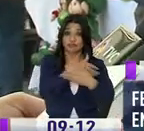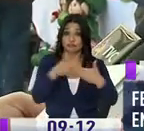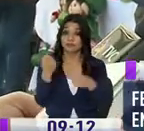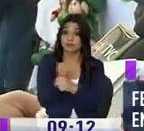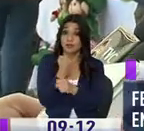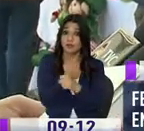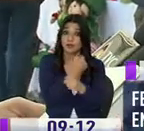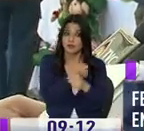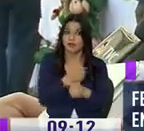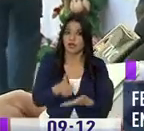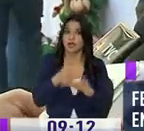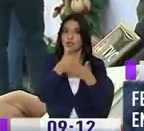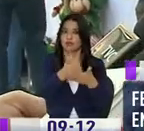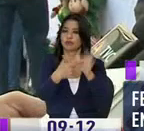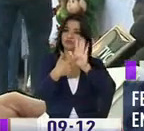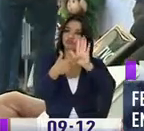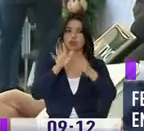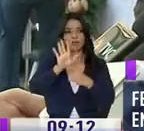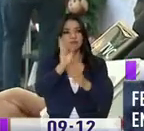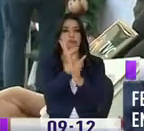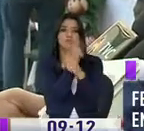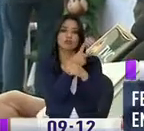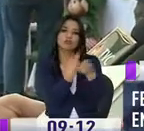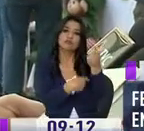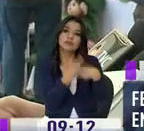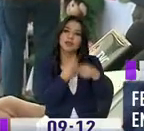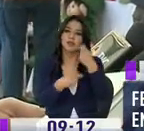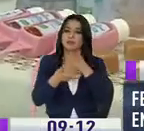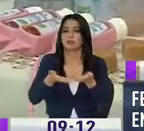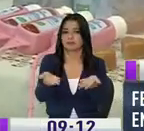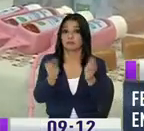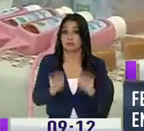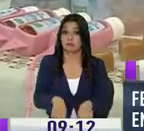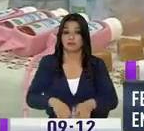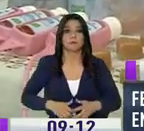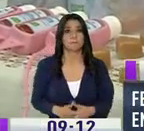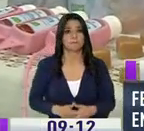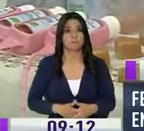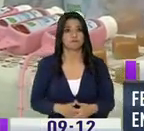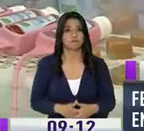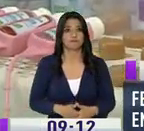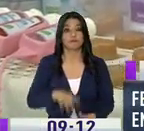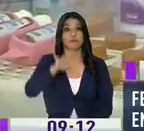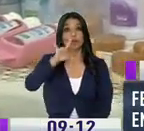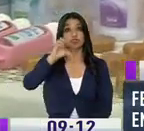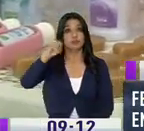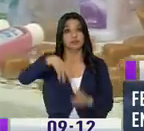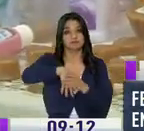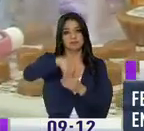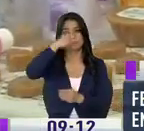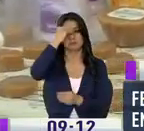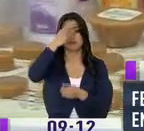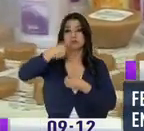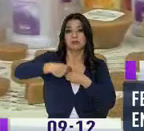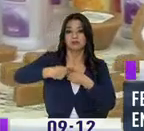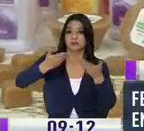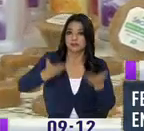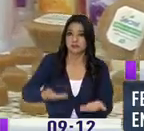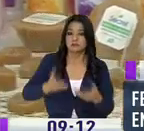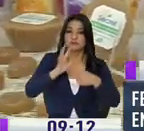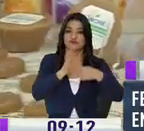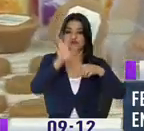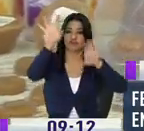trabajo sirven como vitrinas para que puedan ellos exponer sus productos. Son alrededor de 80 emprendimientos que participaron en esta